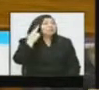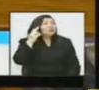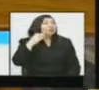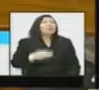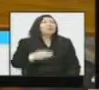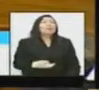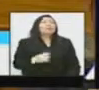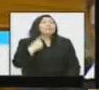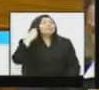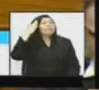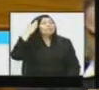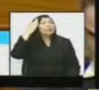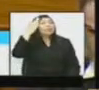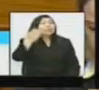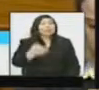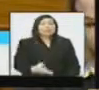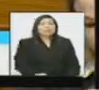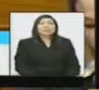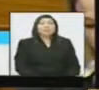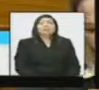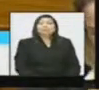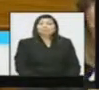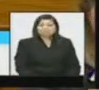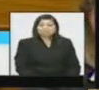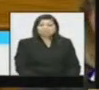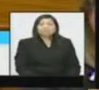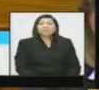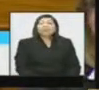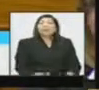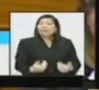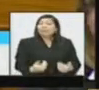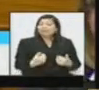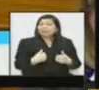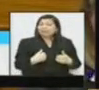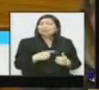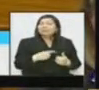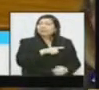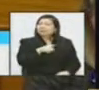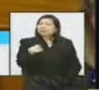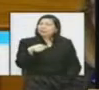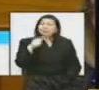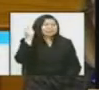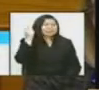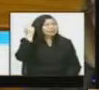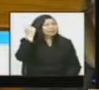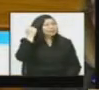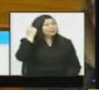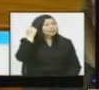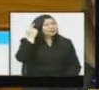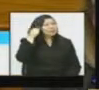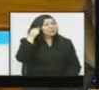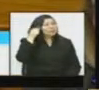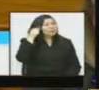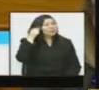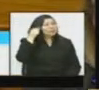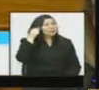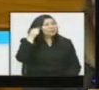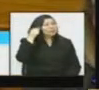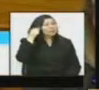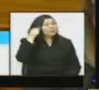no puedo dar el voto o sea no se mostró confiando tan masivamente